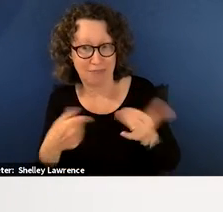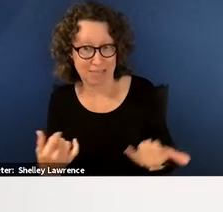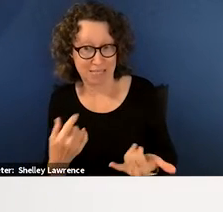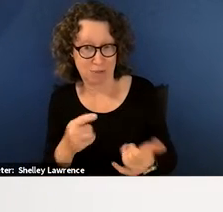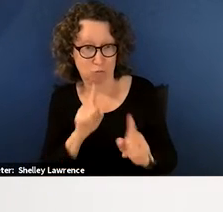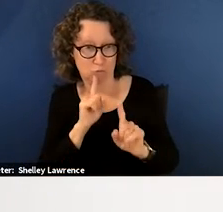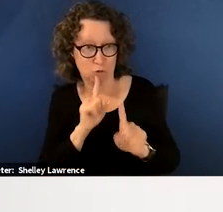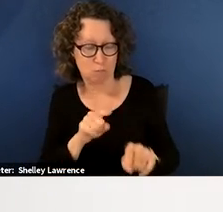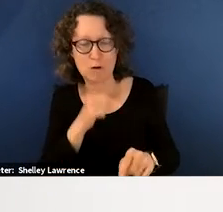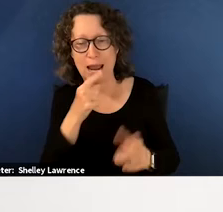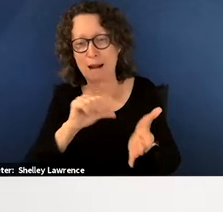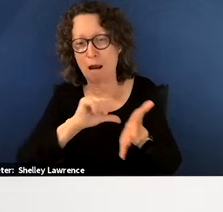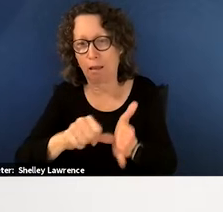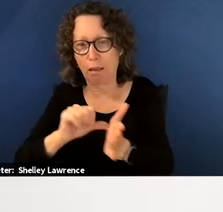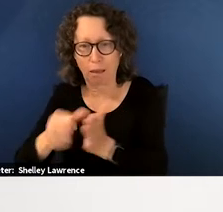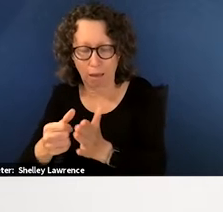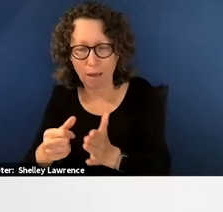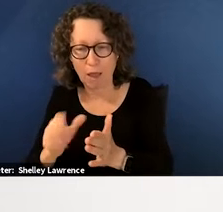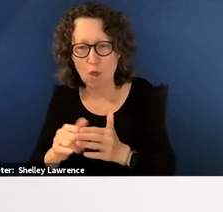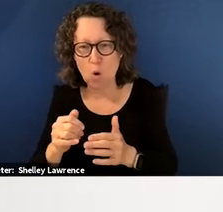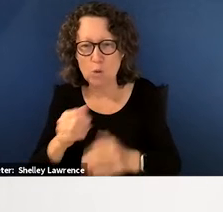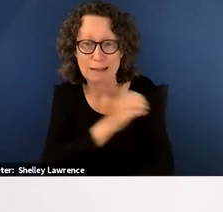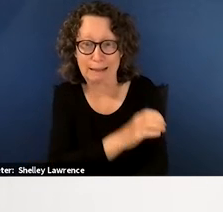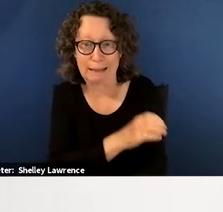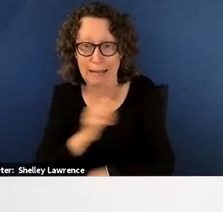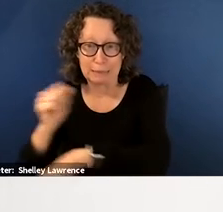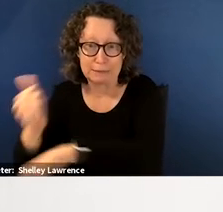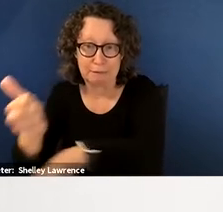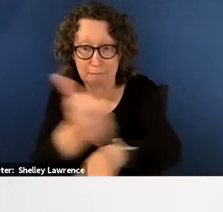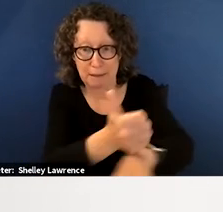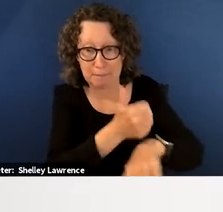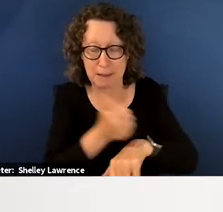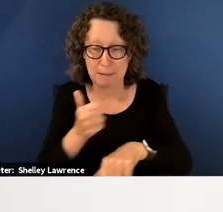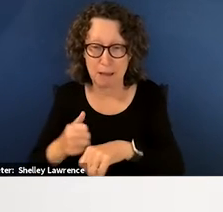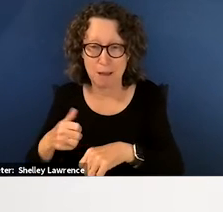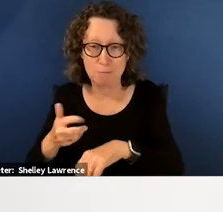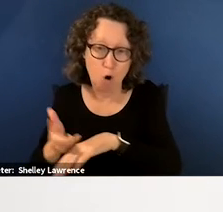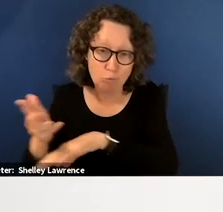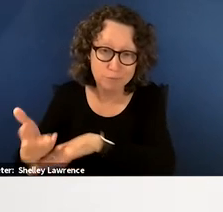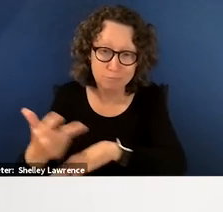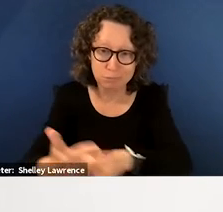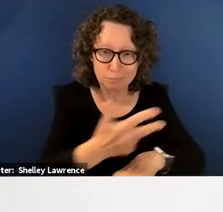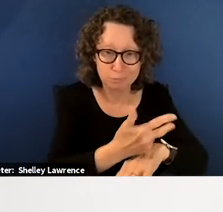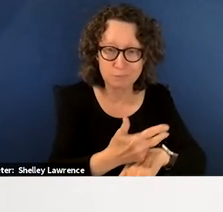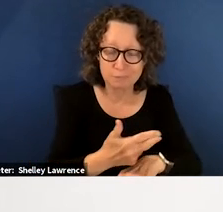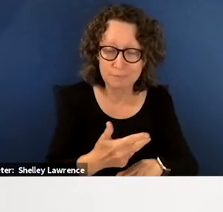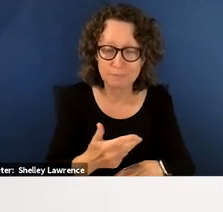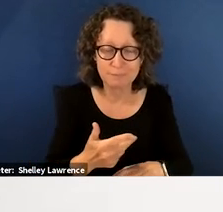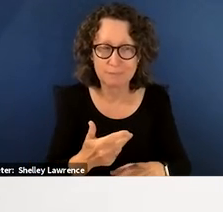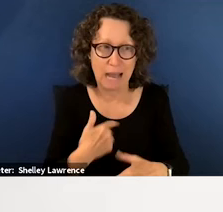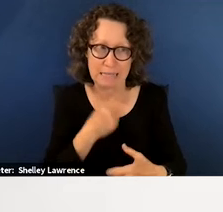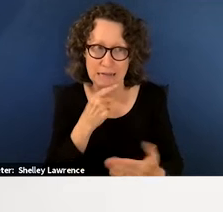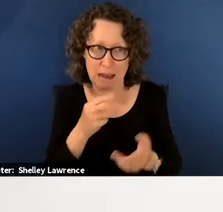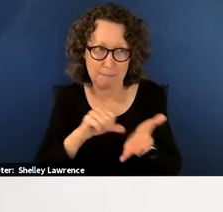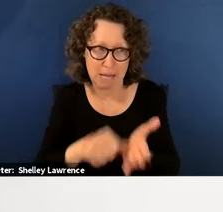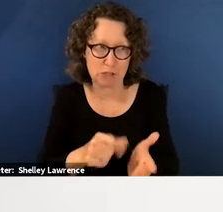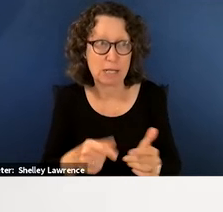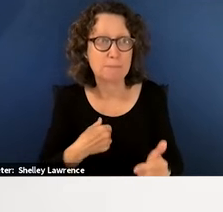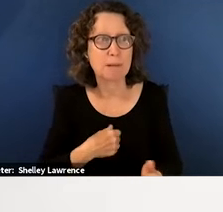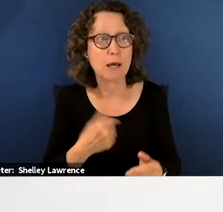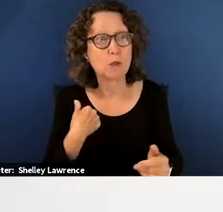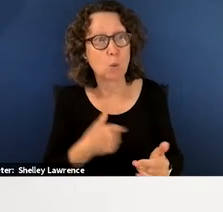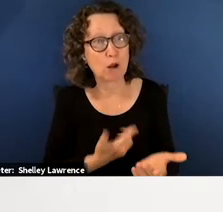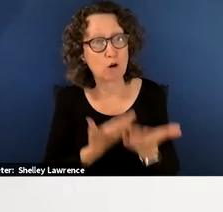en el reporte de esta semana, pero están llevándose a cabo. y al igual que la señora Maldonado les dijo, y también